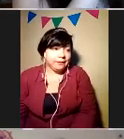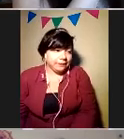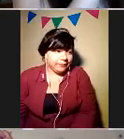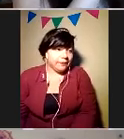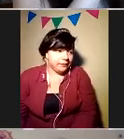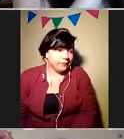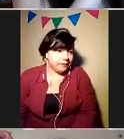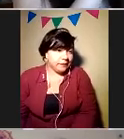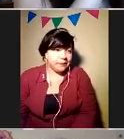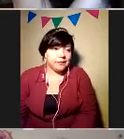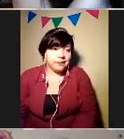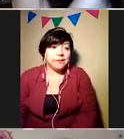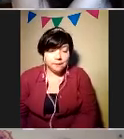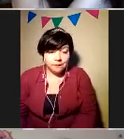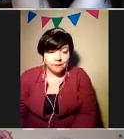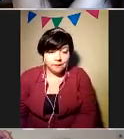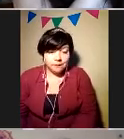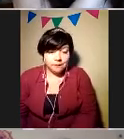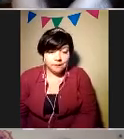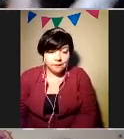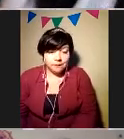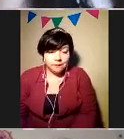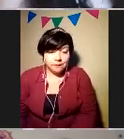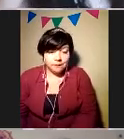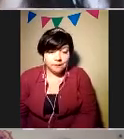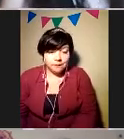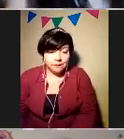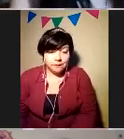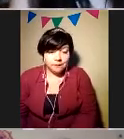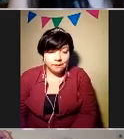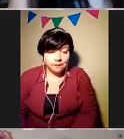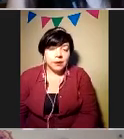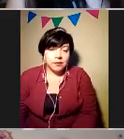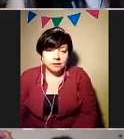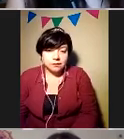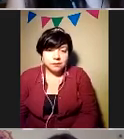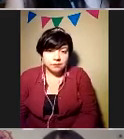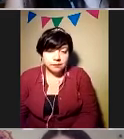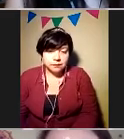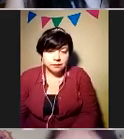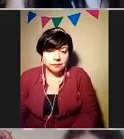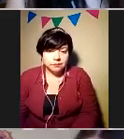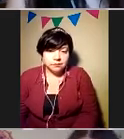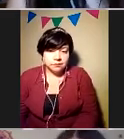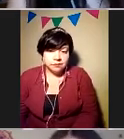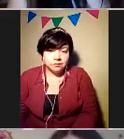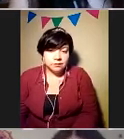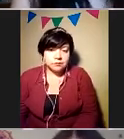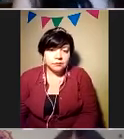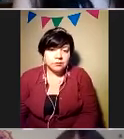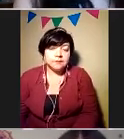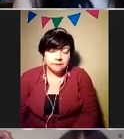son un proceso súper largo, que muchas veces se nos olvida y intentamos como imponer lo que nosotros creemos de una forma muy